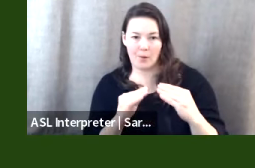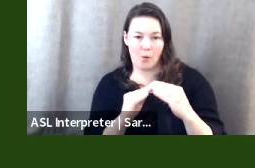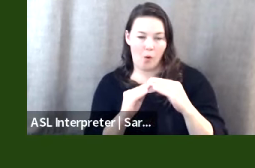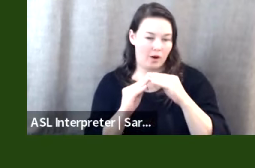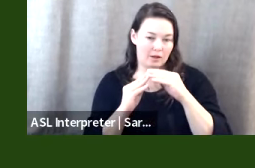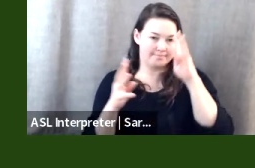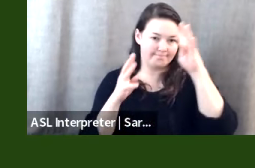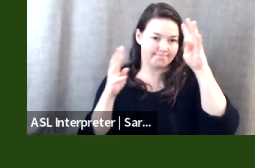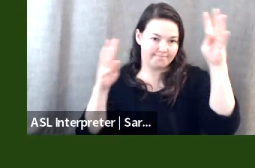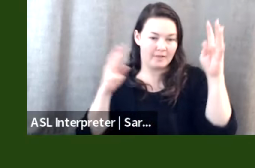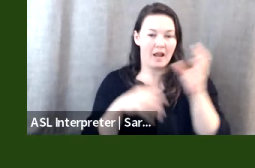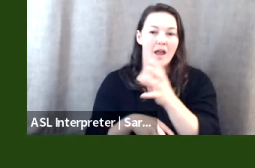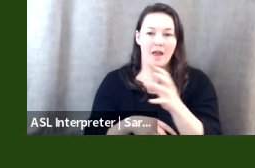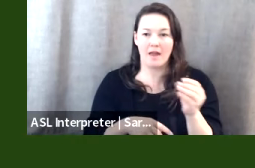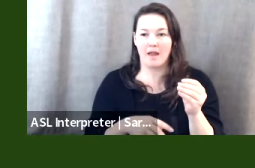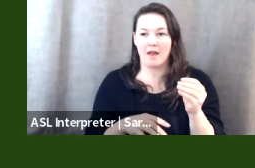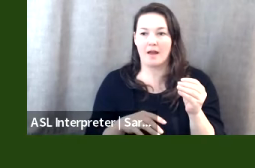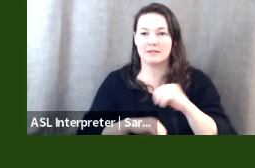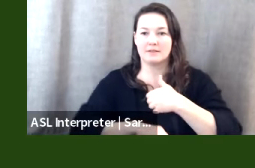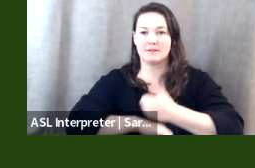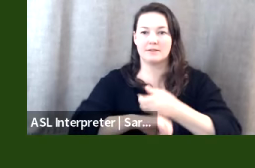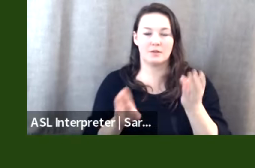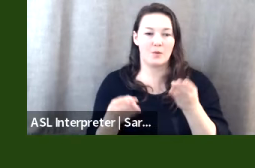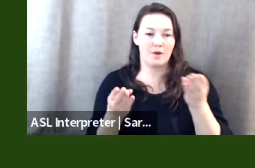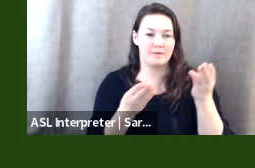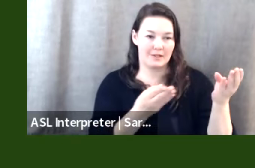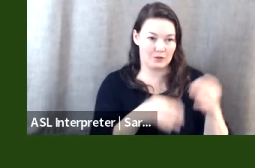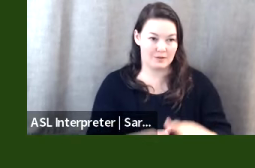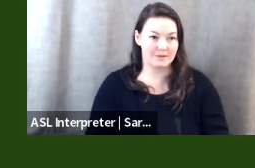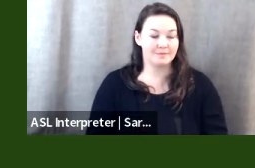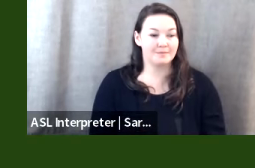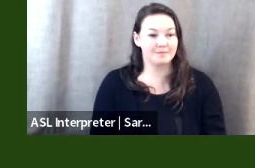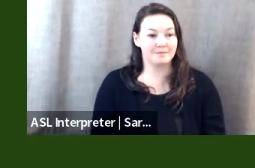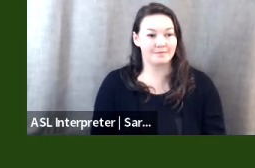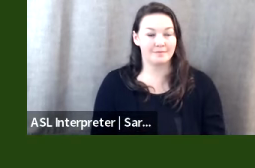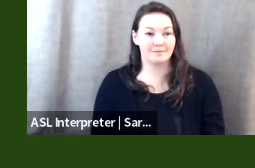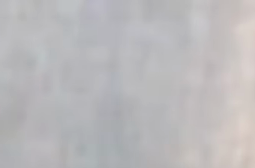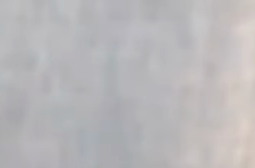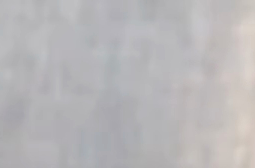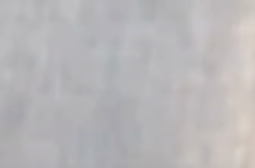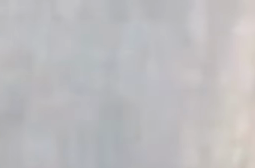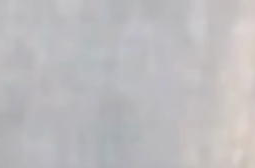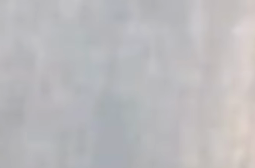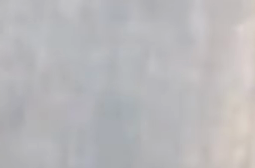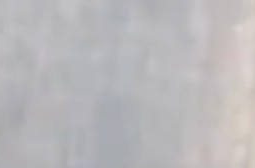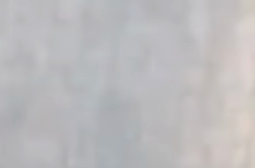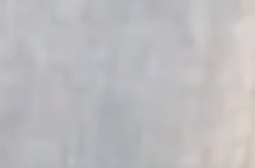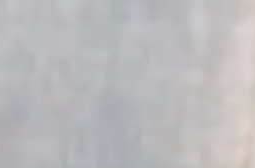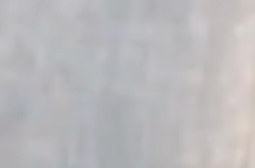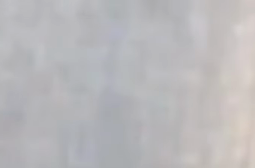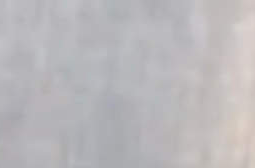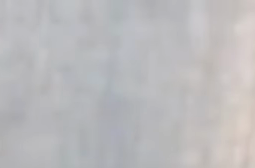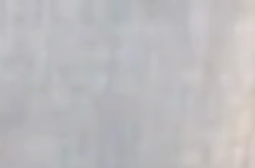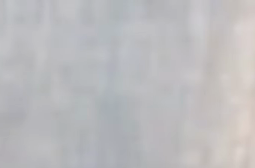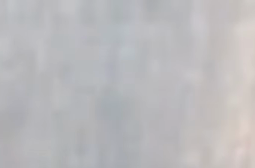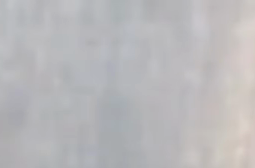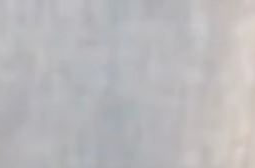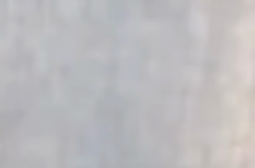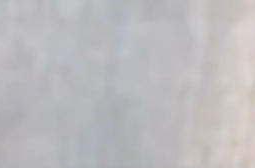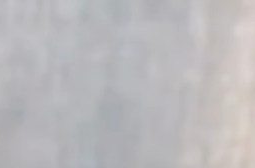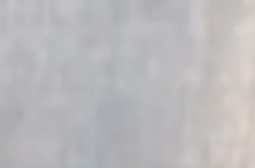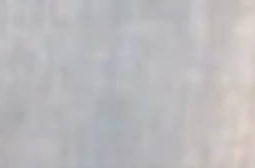junta tendremos ya esa información que pueda crear pequeños grupos para poder